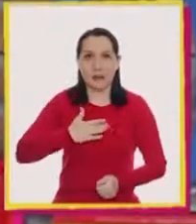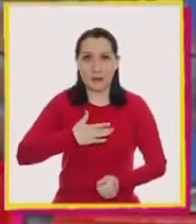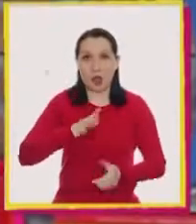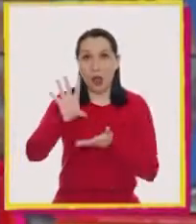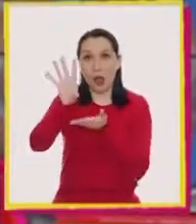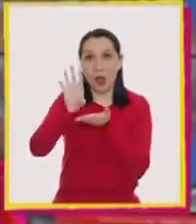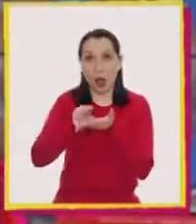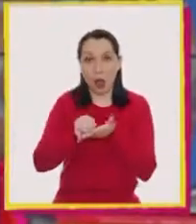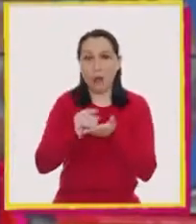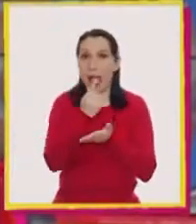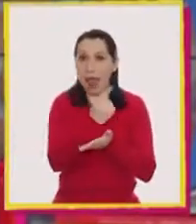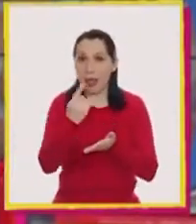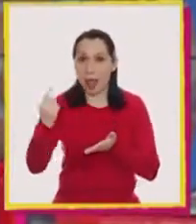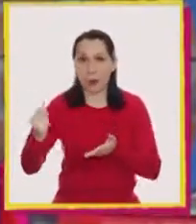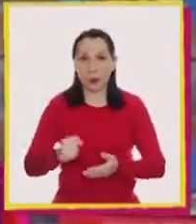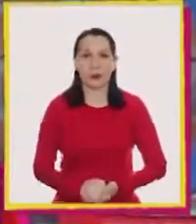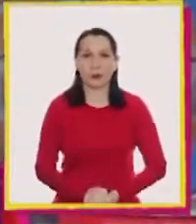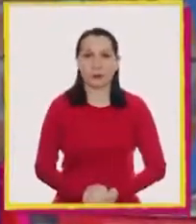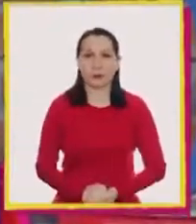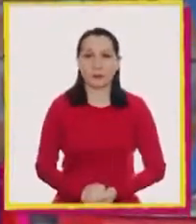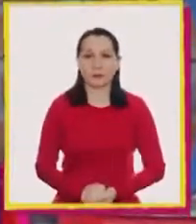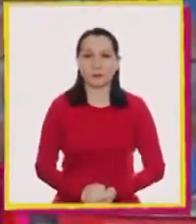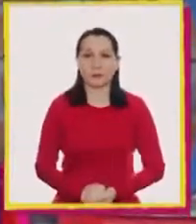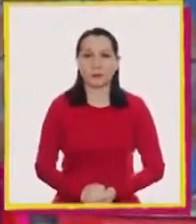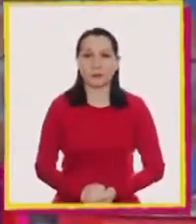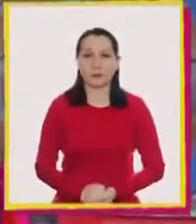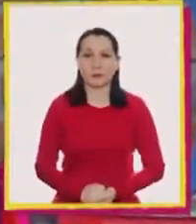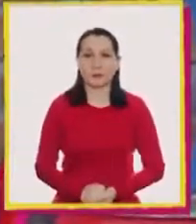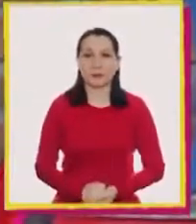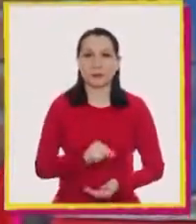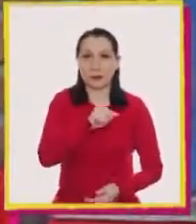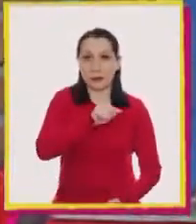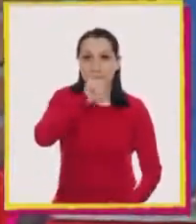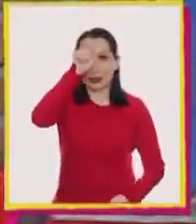conmigo este patrón figura por figura. ¡Vamos!